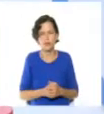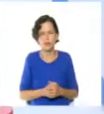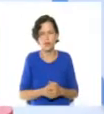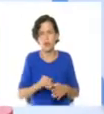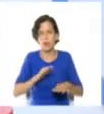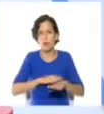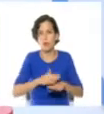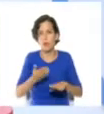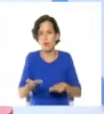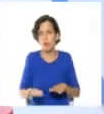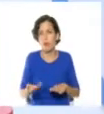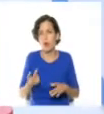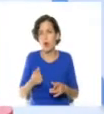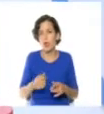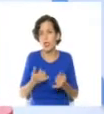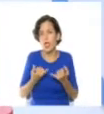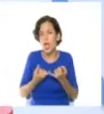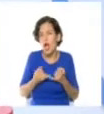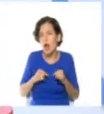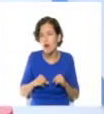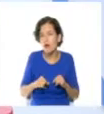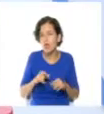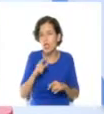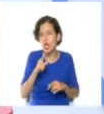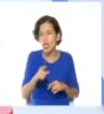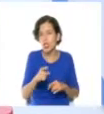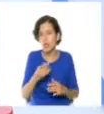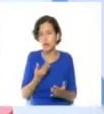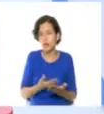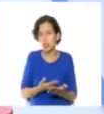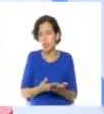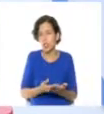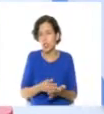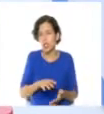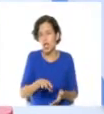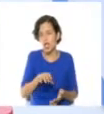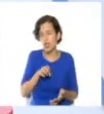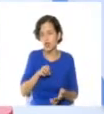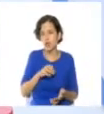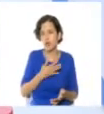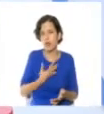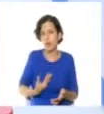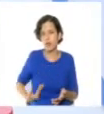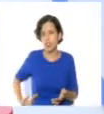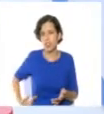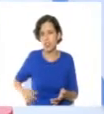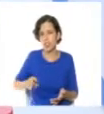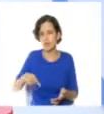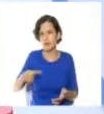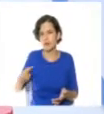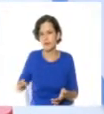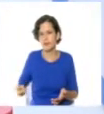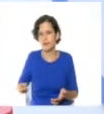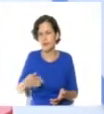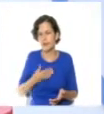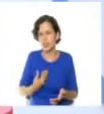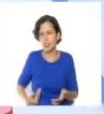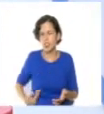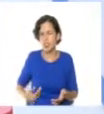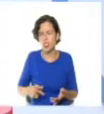constitucional porque al final de su mandato asume la presidencia Joaquín Crespo. Y desde